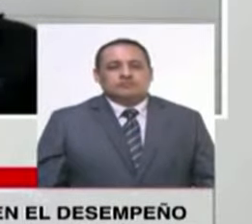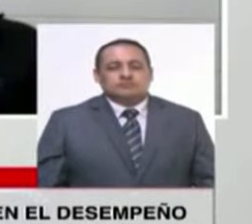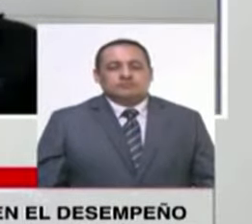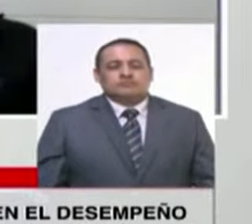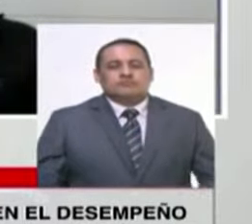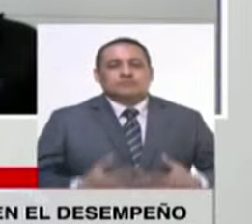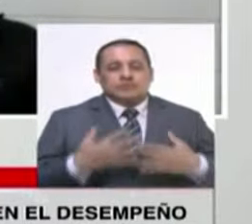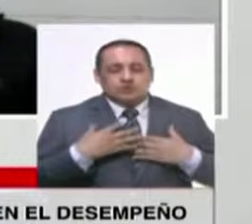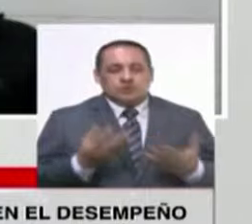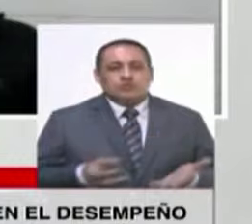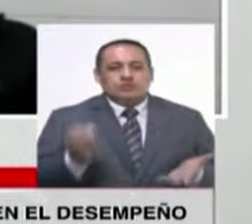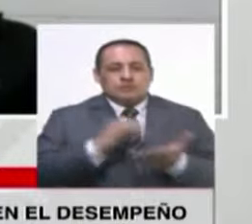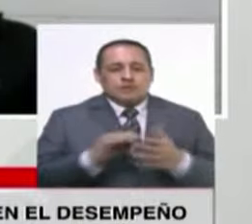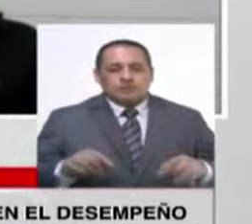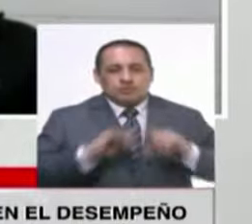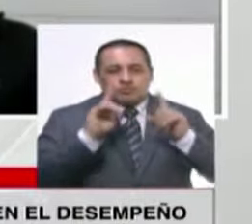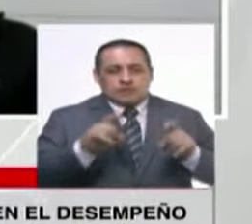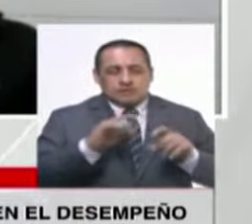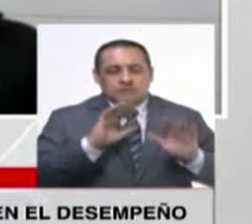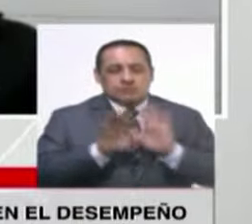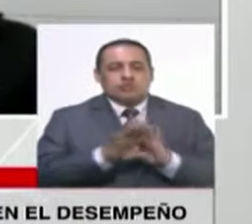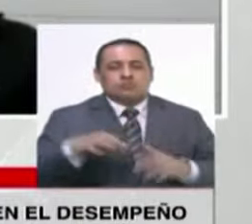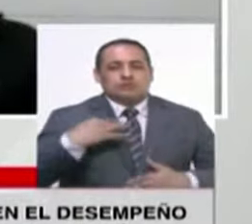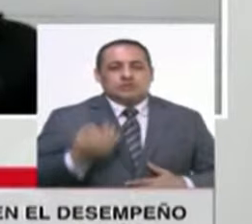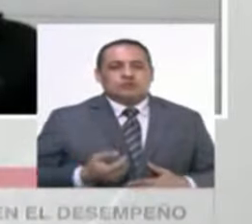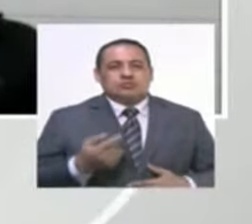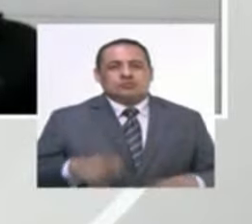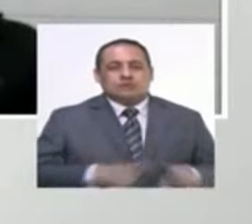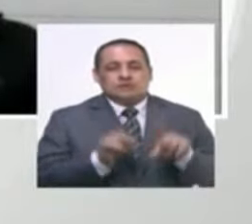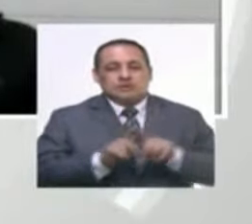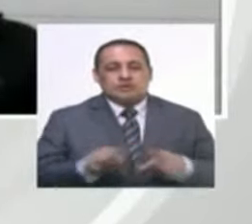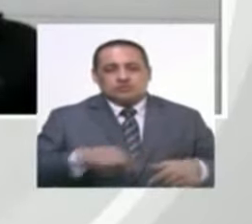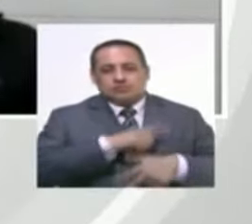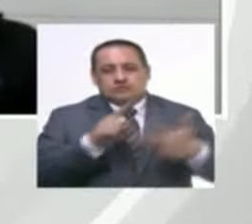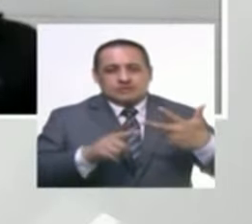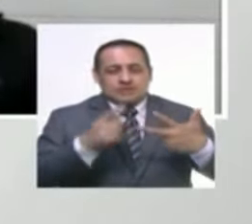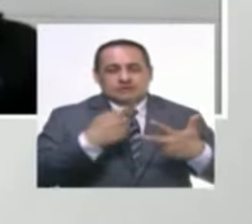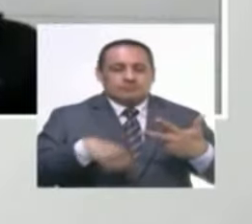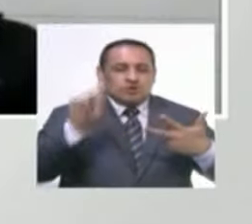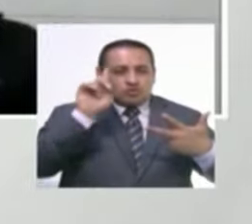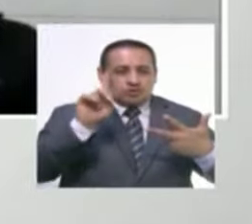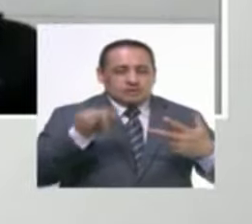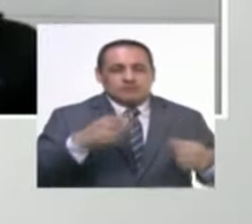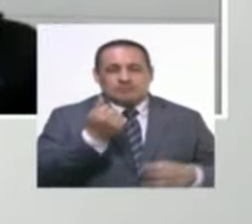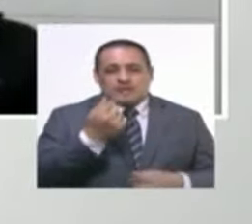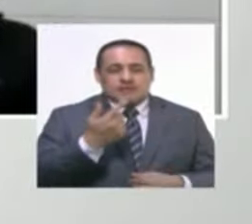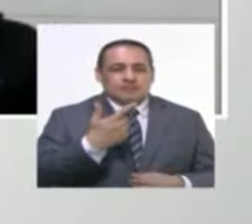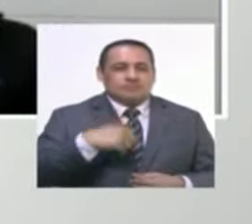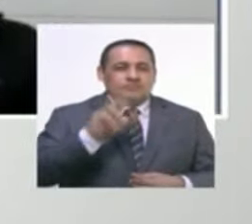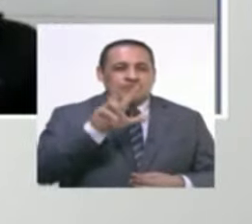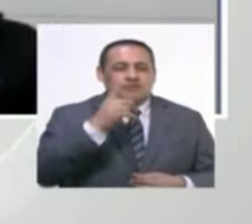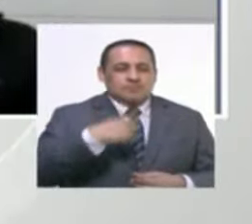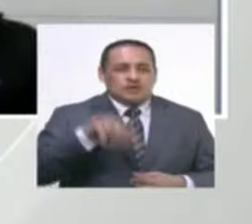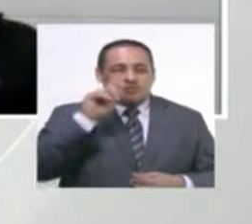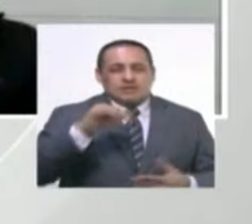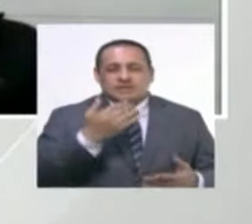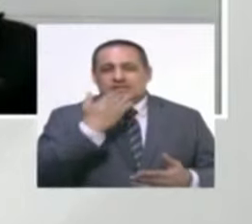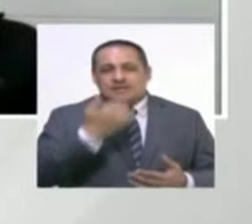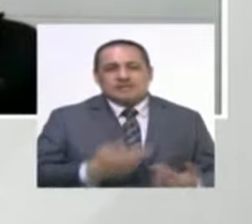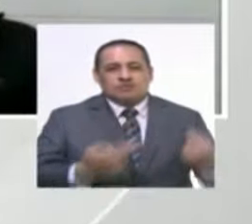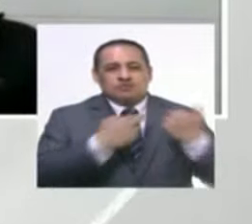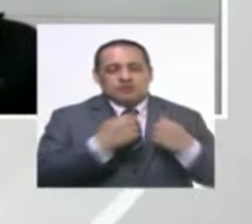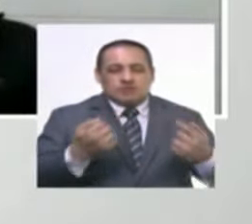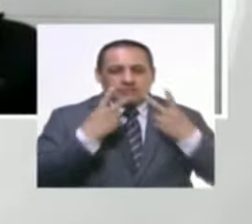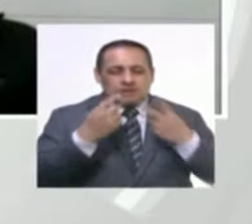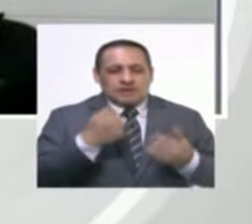Yo le vuelvo a preguntar, señor Samir, esos 3 millones, ¿quiénes supuestamente hacen la entrega